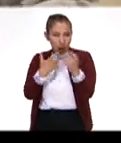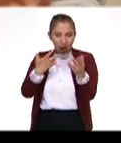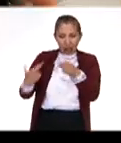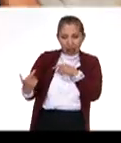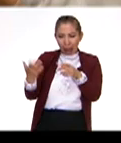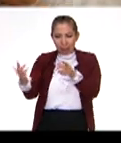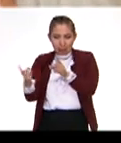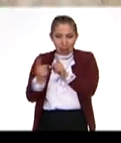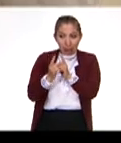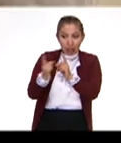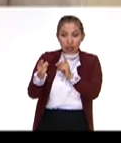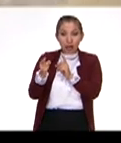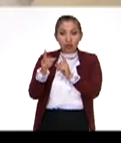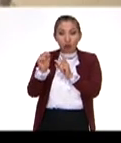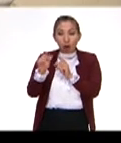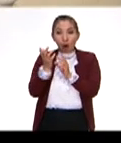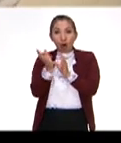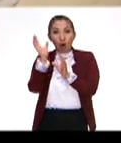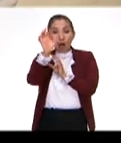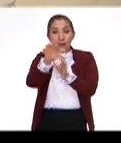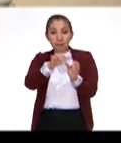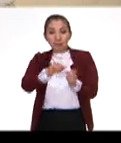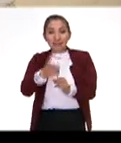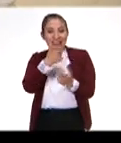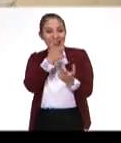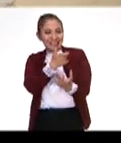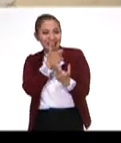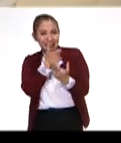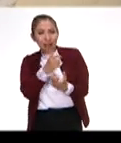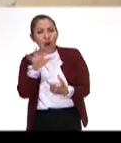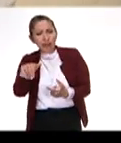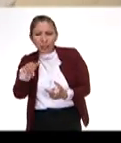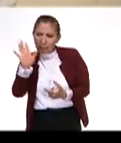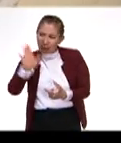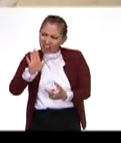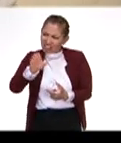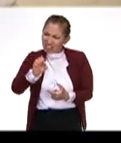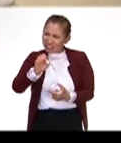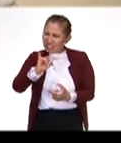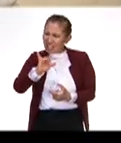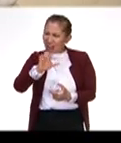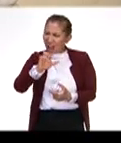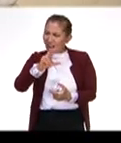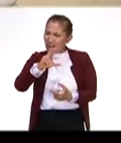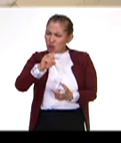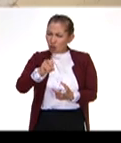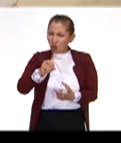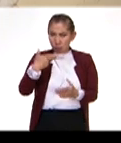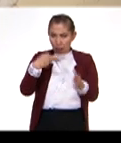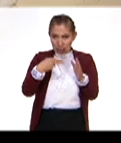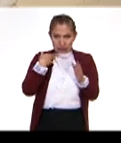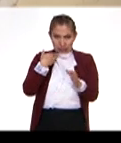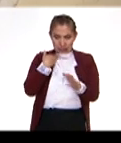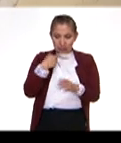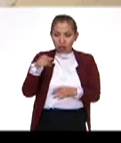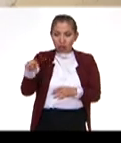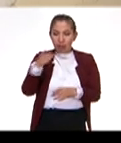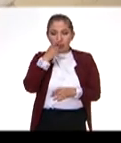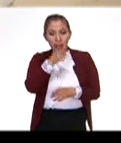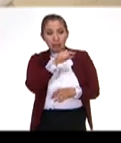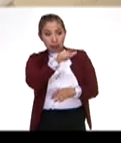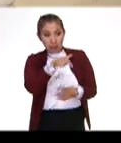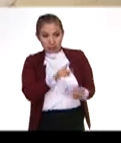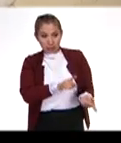short para jalarlo para que no encestara. Y se rió, ¿no? Y yo le dije, oye, parece sicario. Entonces se rió, y luego